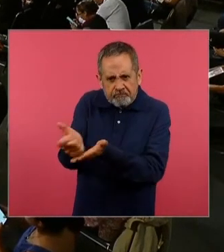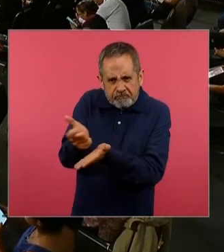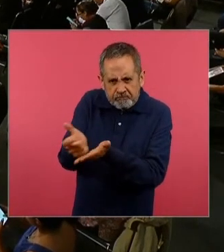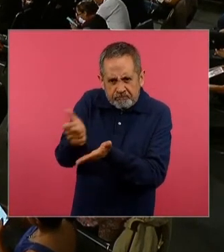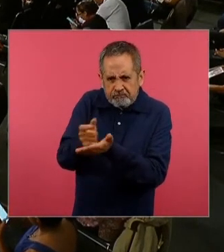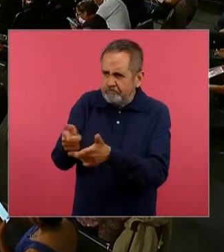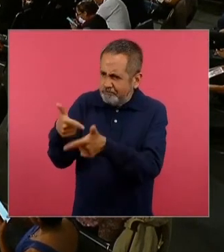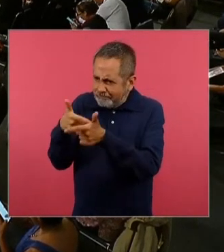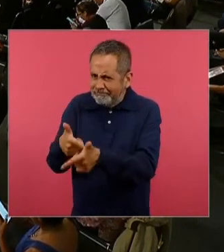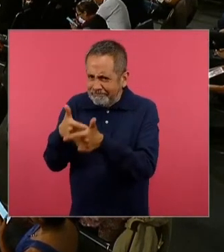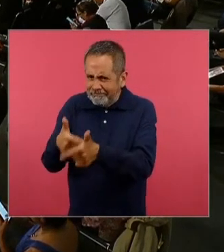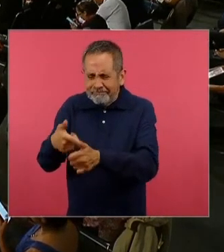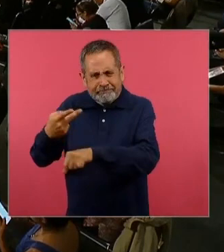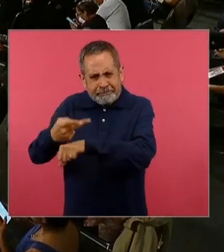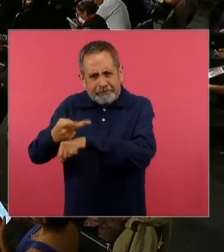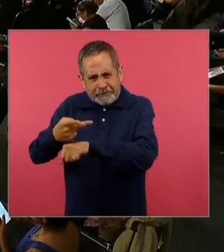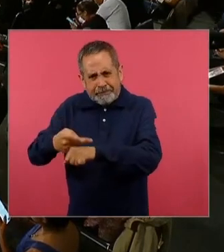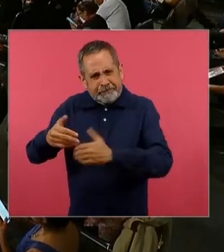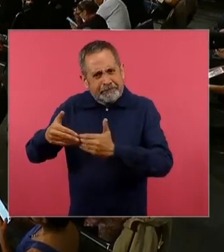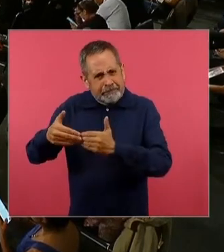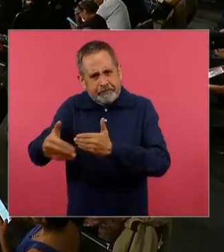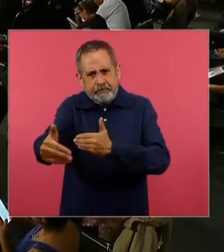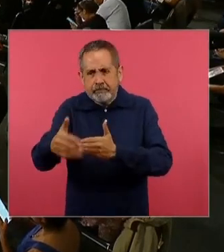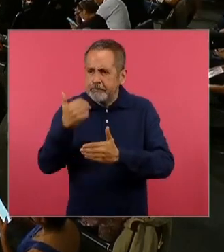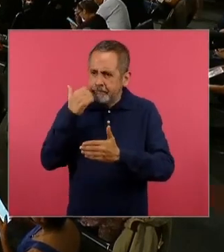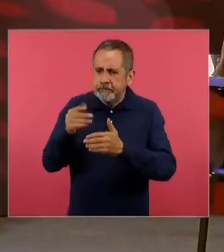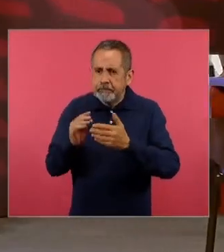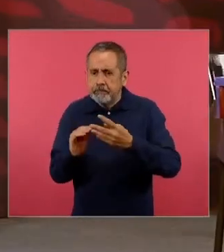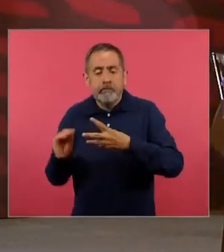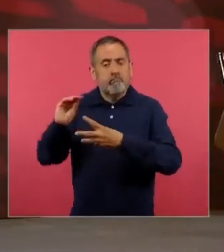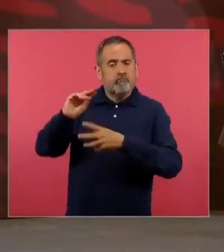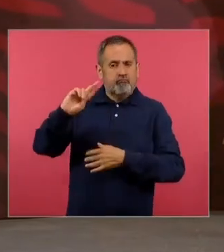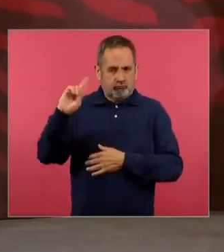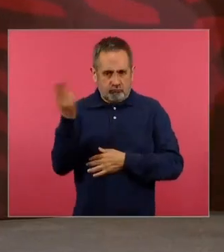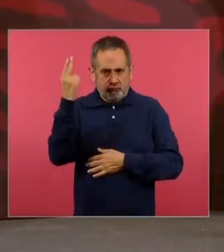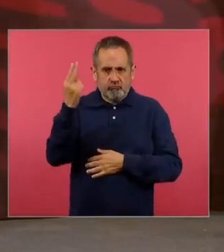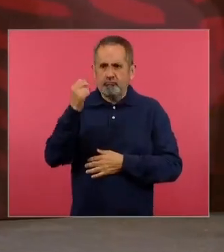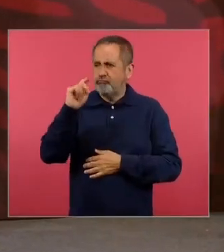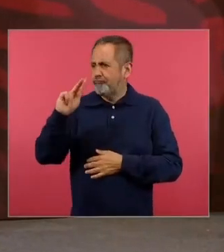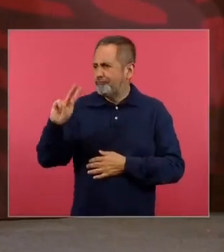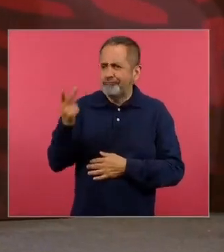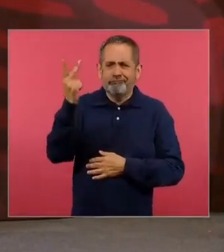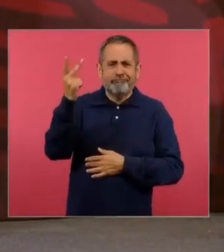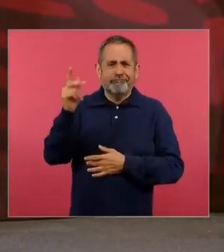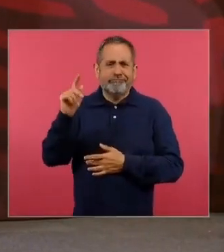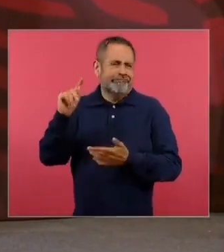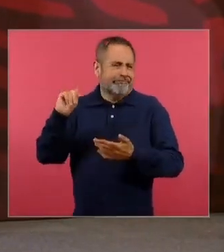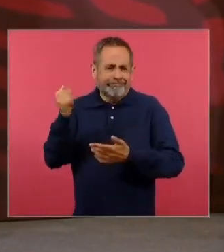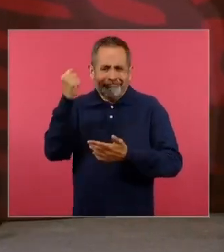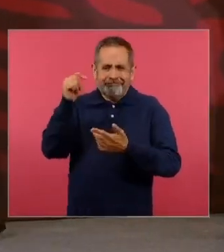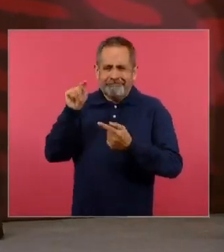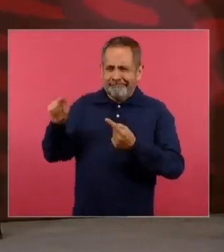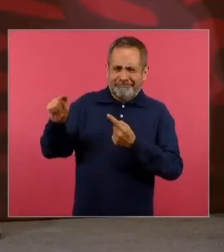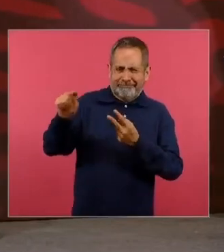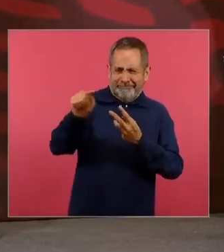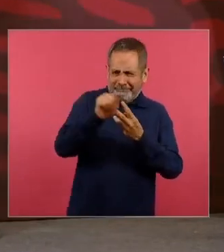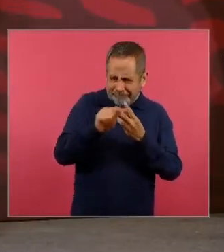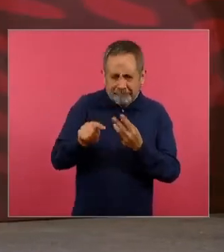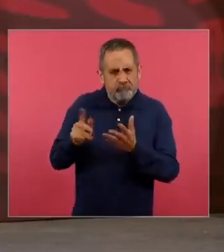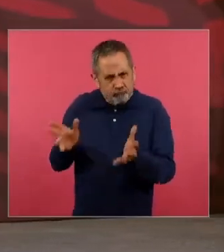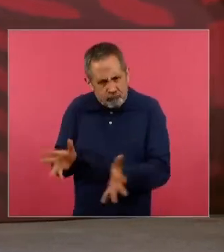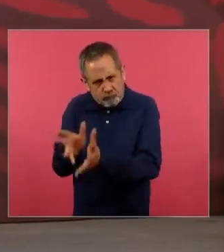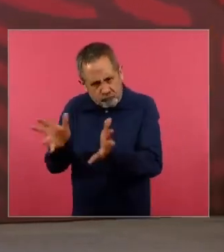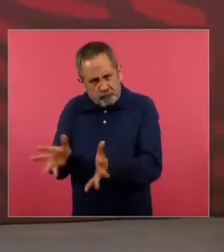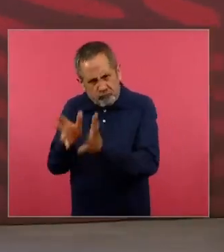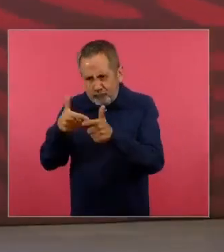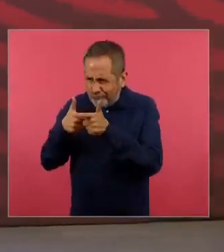superior. Y queremos que lleguen al nivel superior, que entren a la universidad, al politécnico, a las tecnológicas, que sigan su